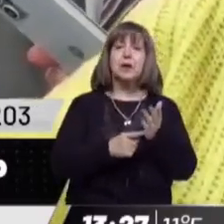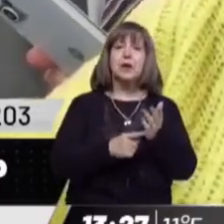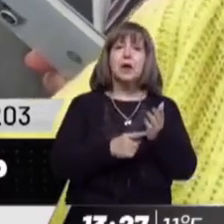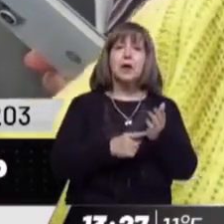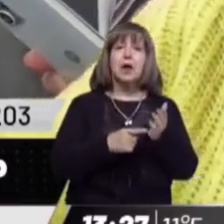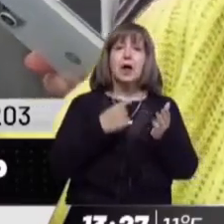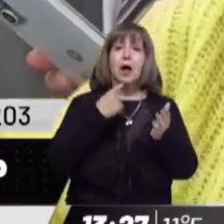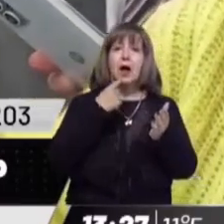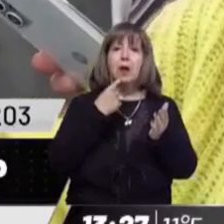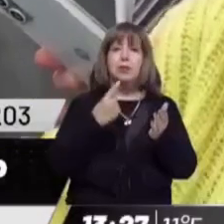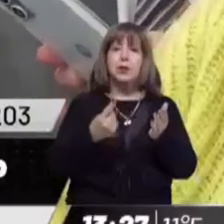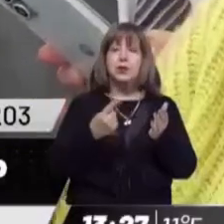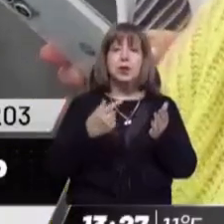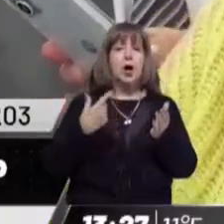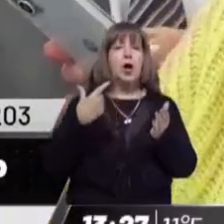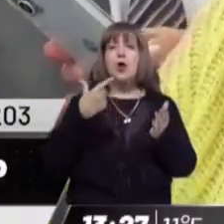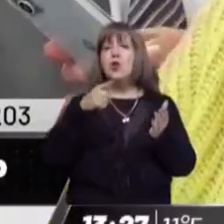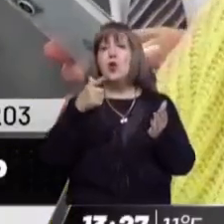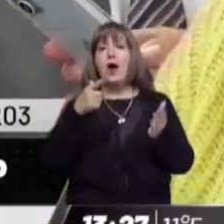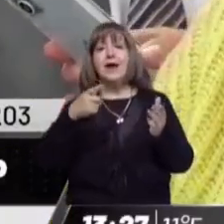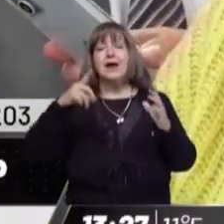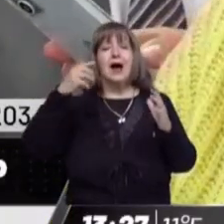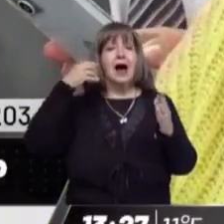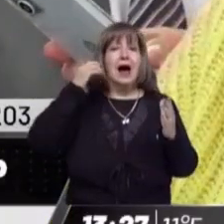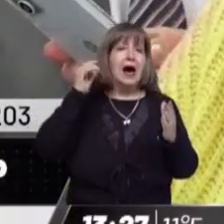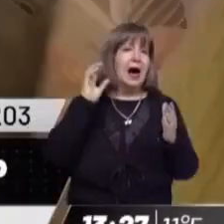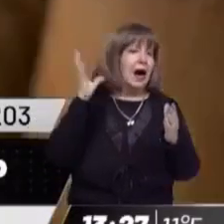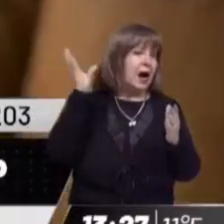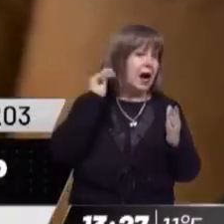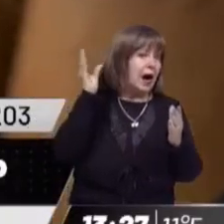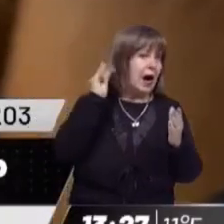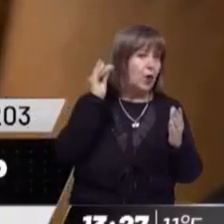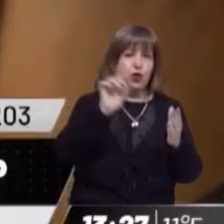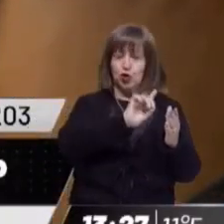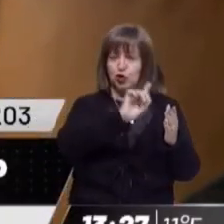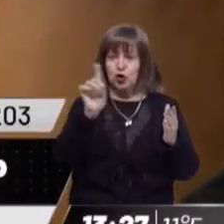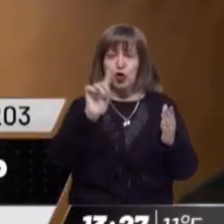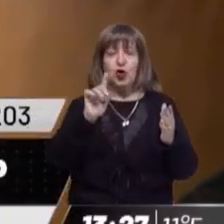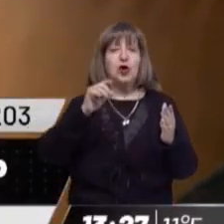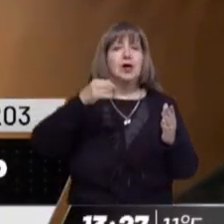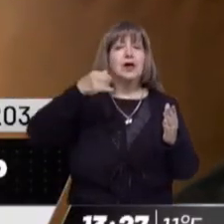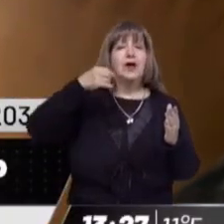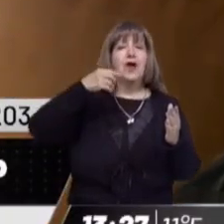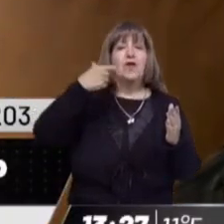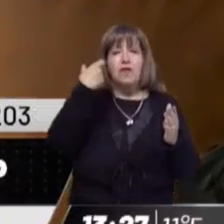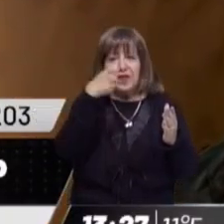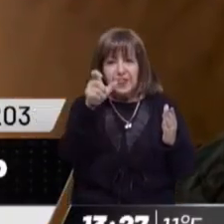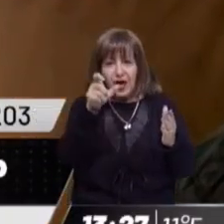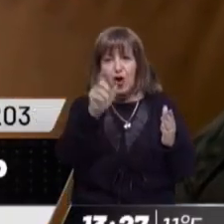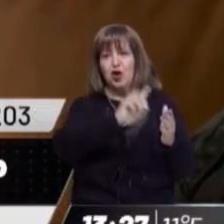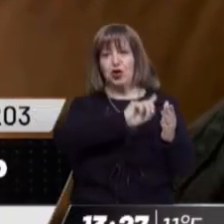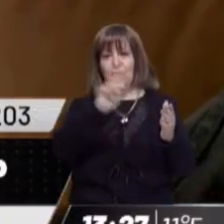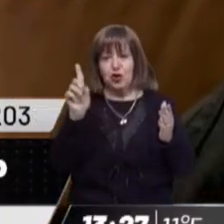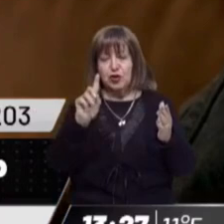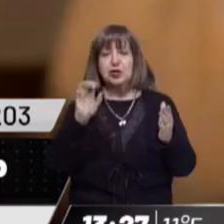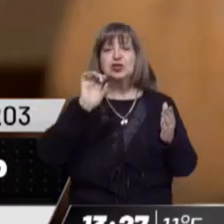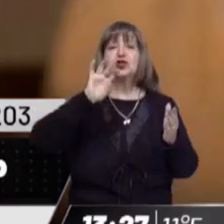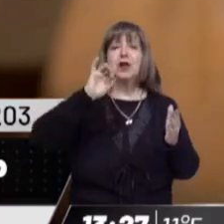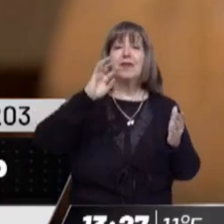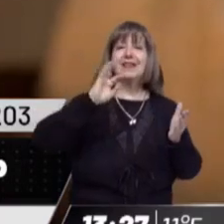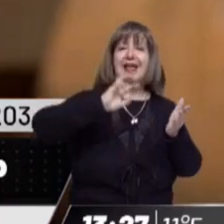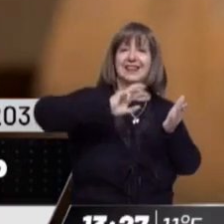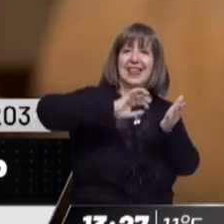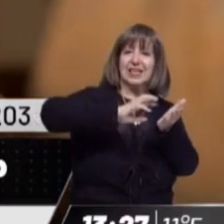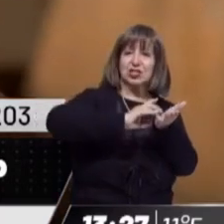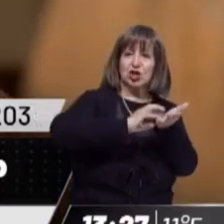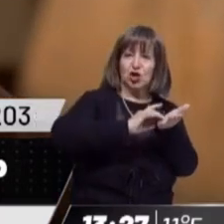incluye imágenes, videos? No incluye imágenes, audio o videos. Es simplemente texto, exactamente. Una vez que se